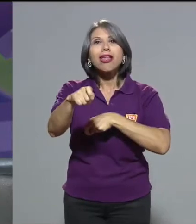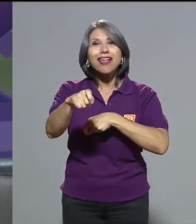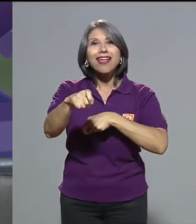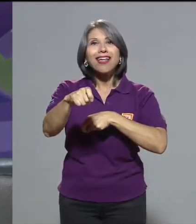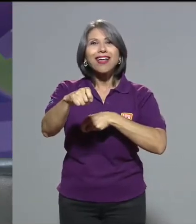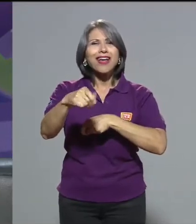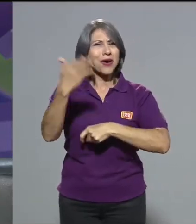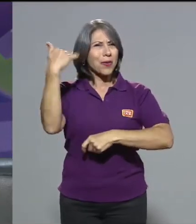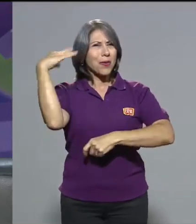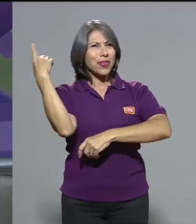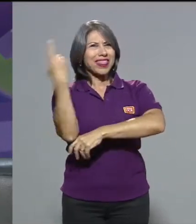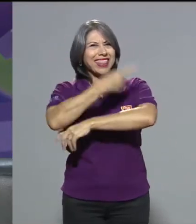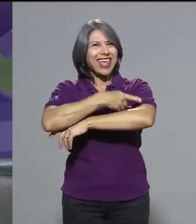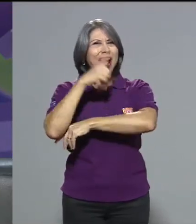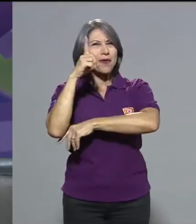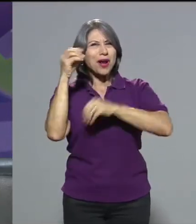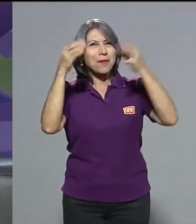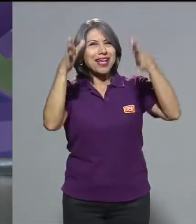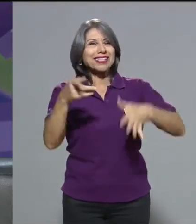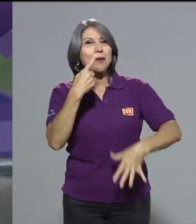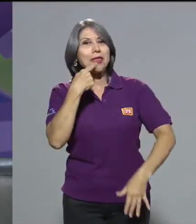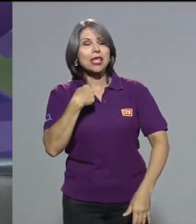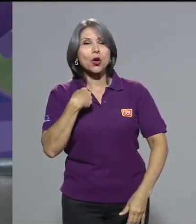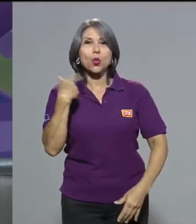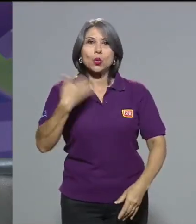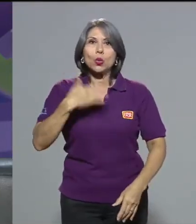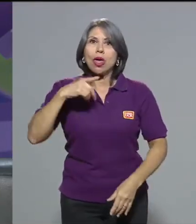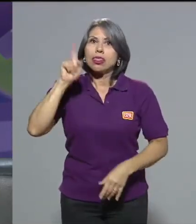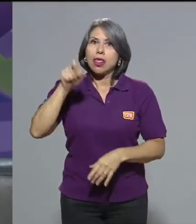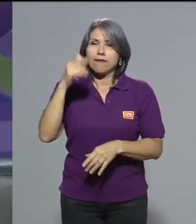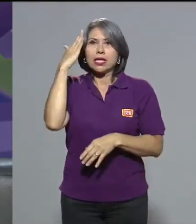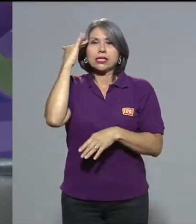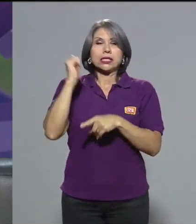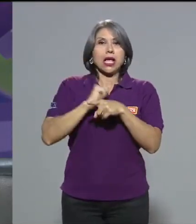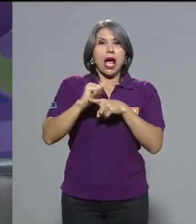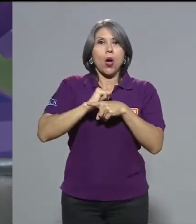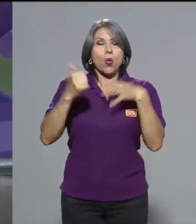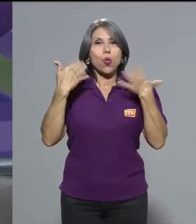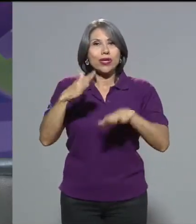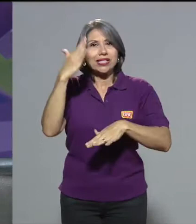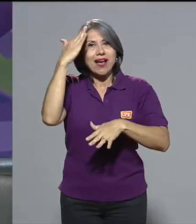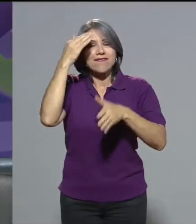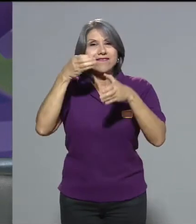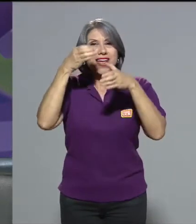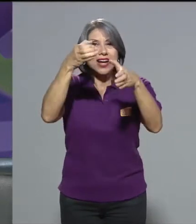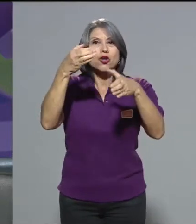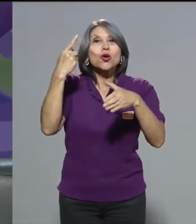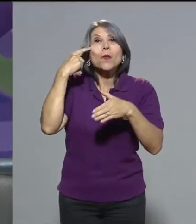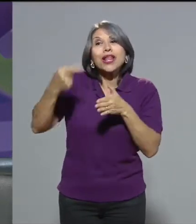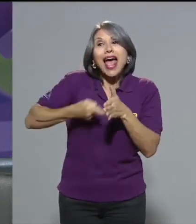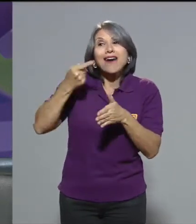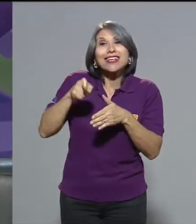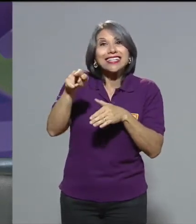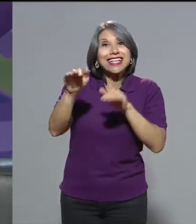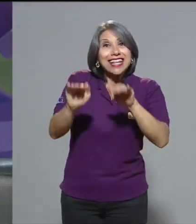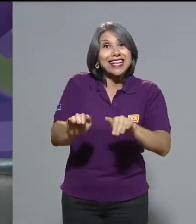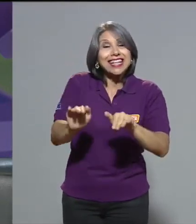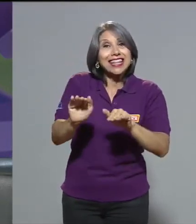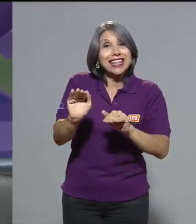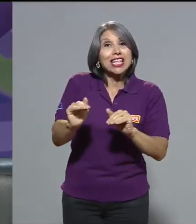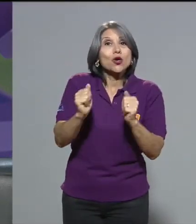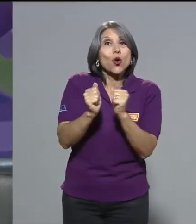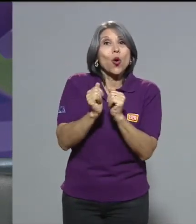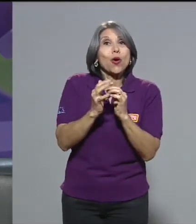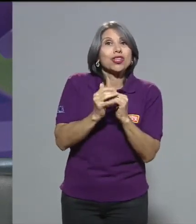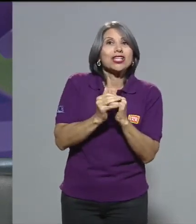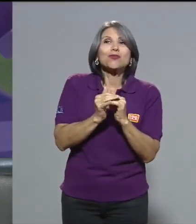que de verdad hay que estar capacitado para saberlo, porque son, como dicen las mamás, a veces los cae mal, ¿verdad? Que el niño era de Guanacaste